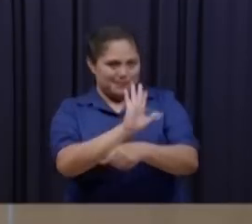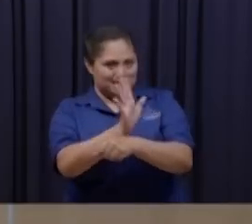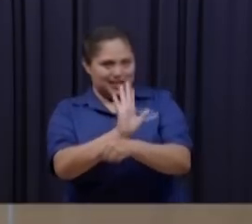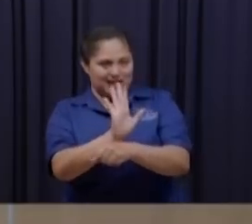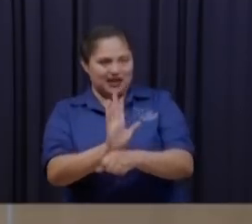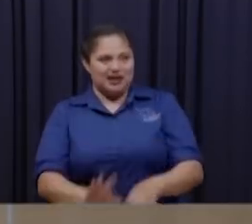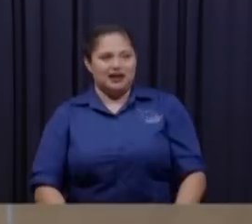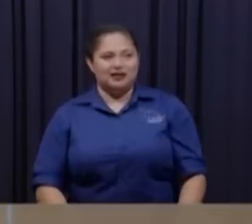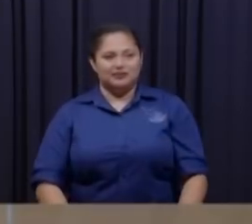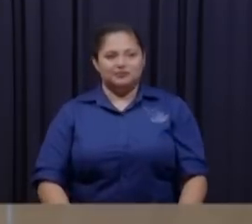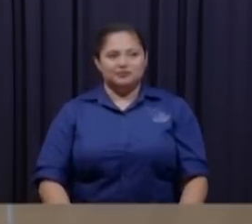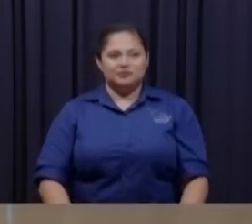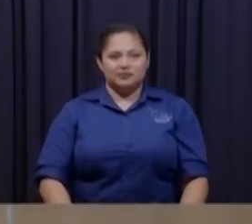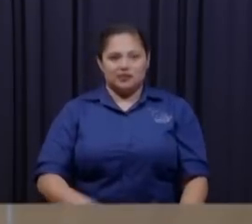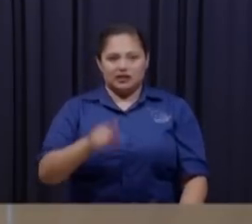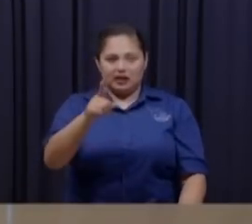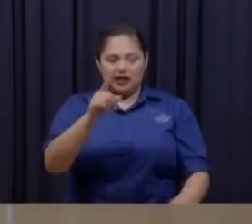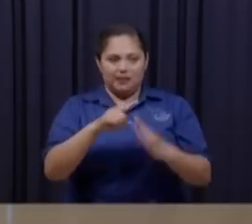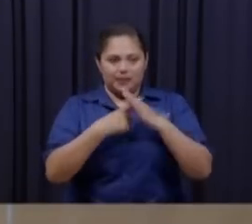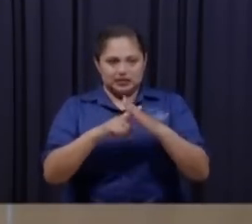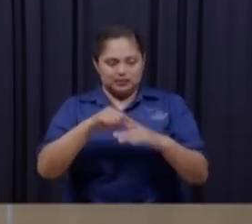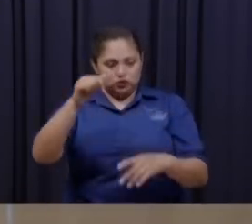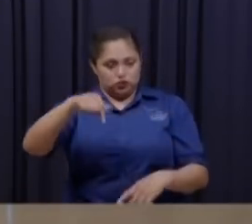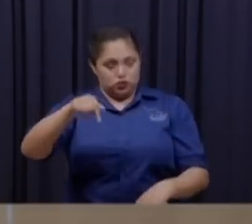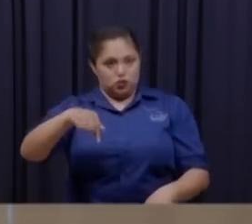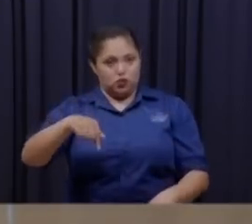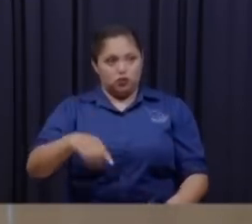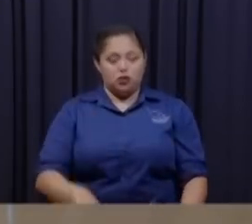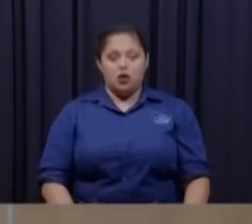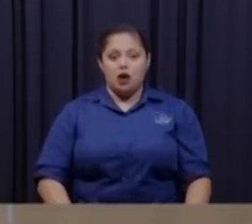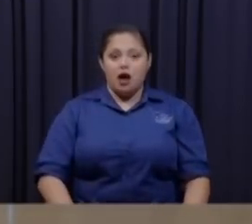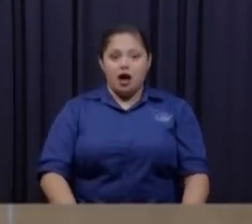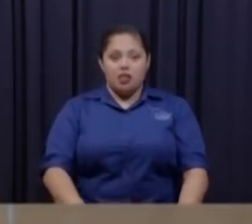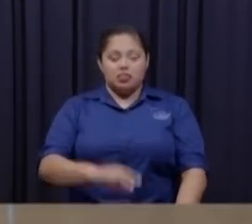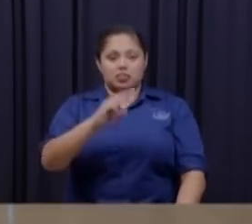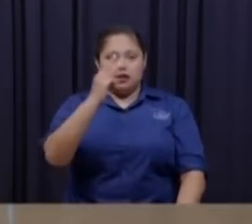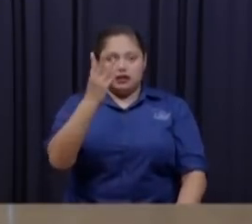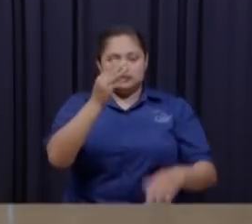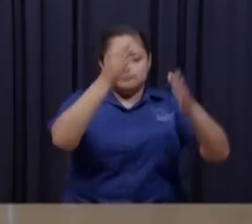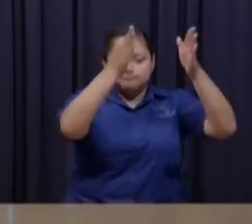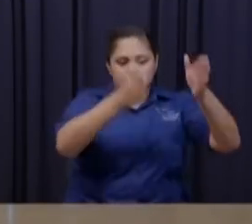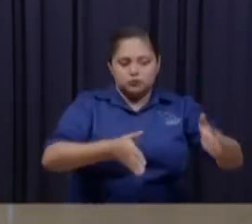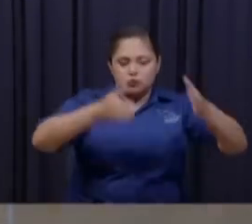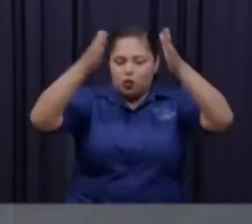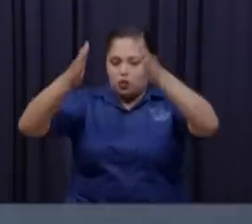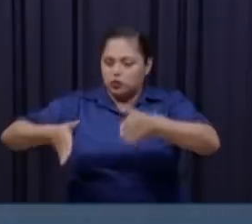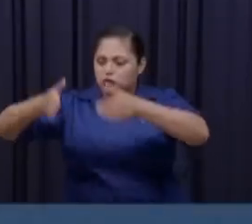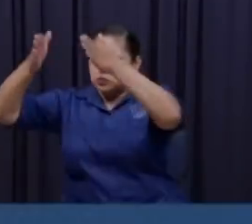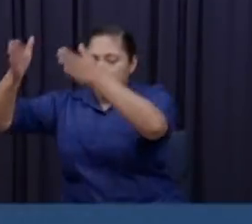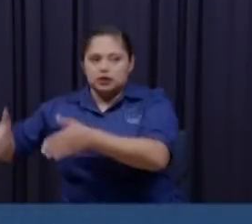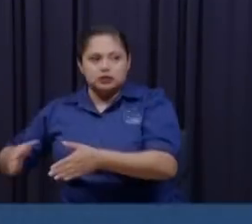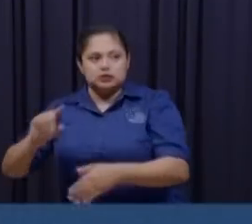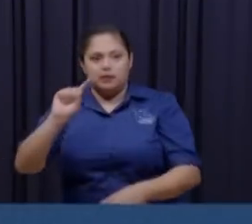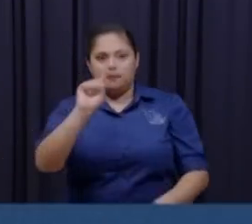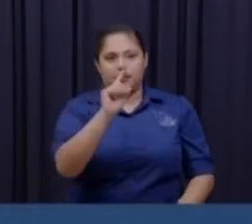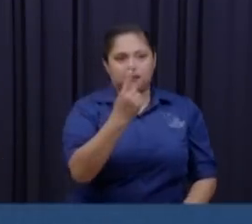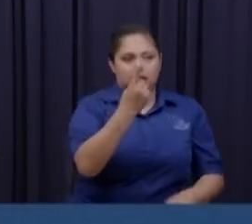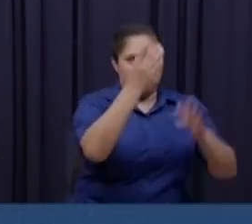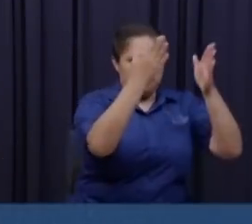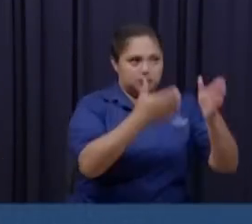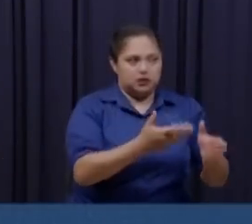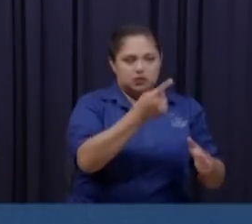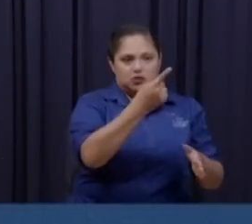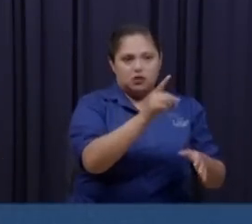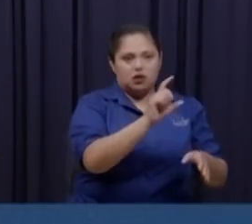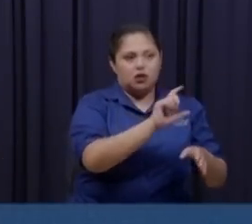así empezamos el día de hoy, que habían tres segmentos acá. Uno era causas de